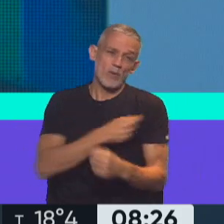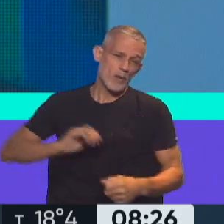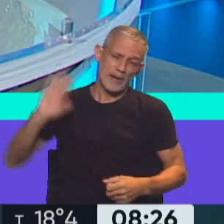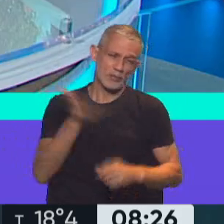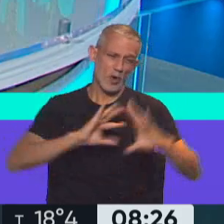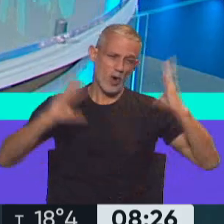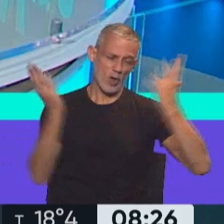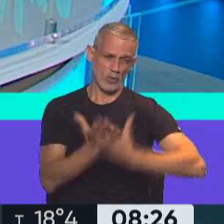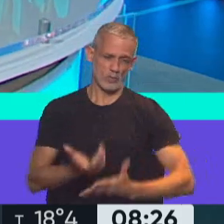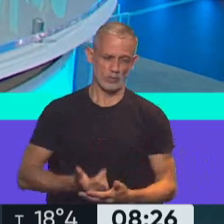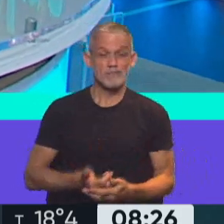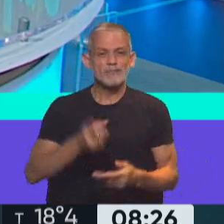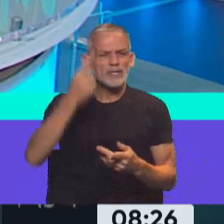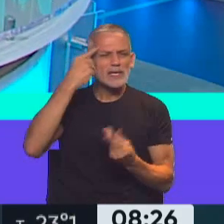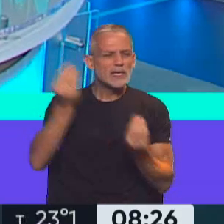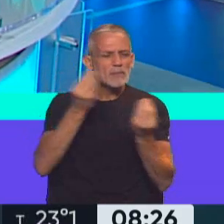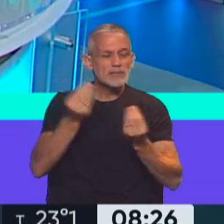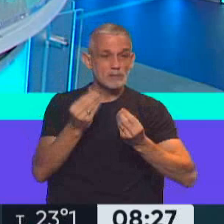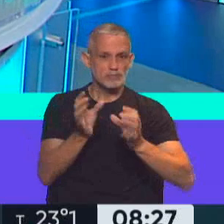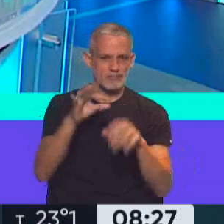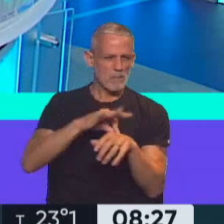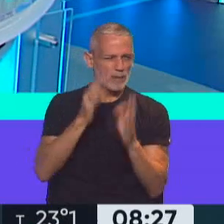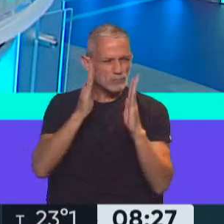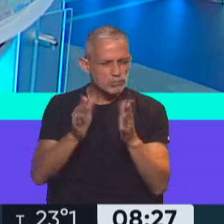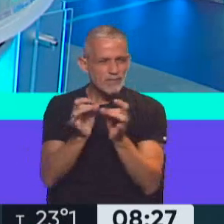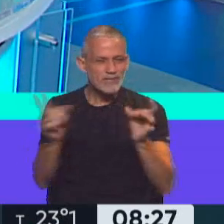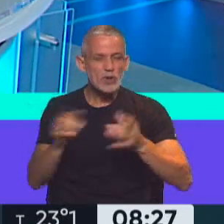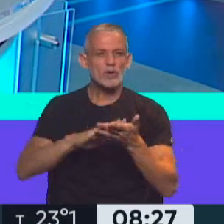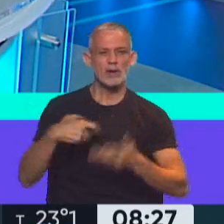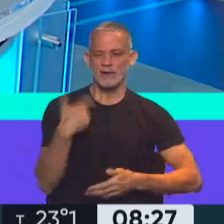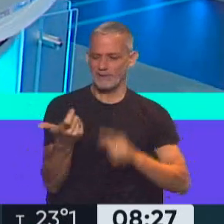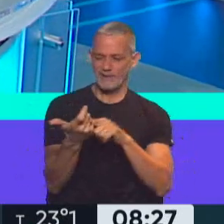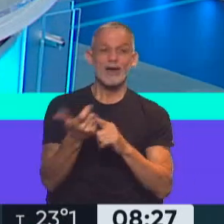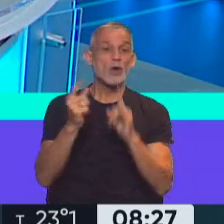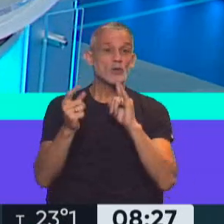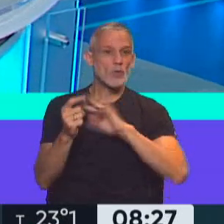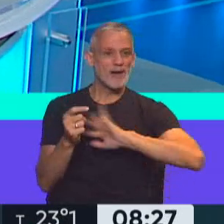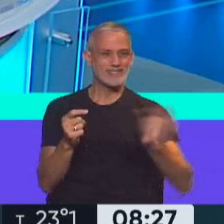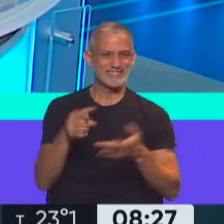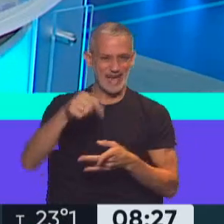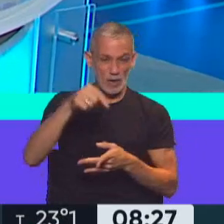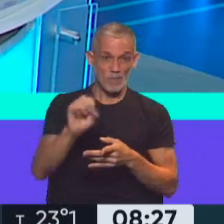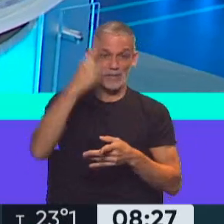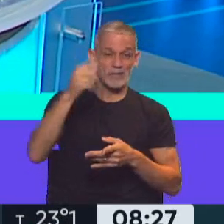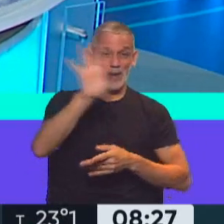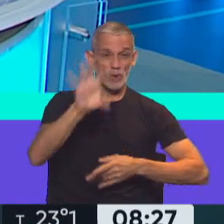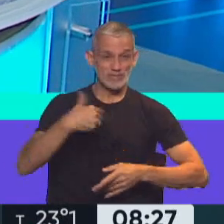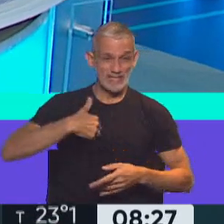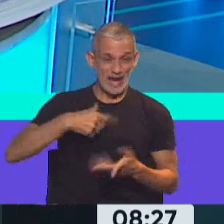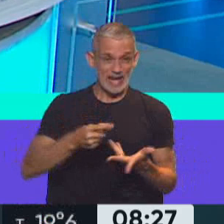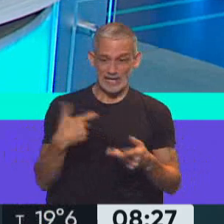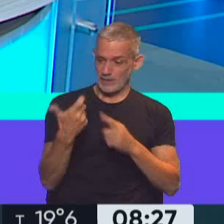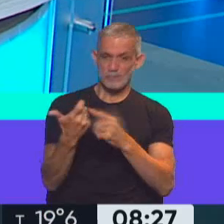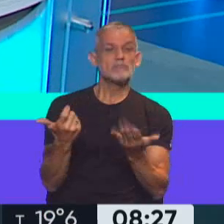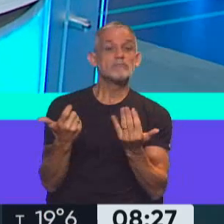todas. Florencia, ¿qué pensás y qué piensan los infectólogos sobre el pase sanitario? Tucumán se convierte a partir de hoy en la primera provincia argentina en